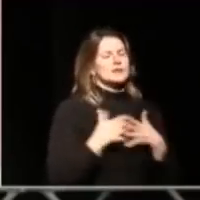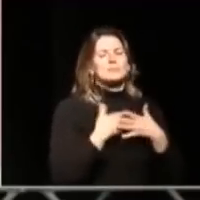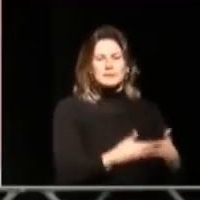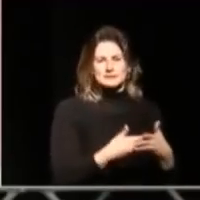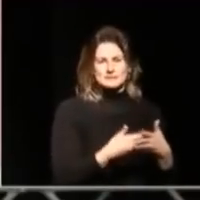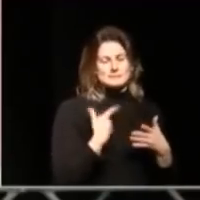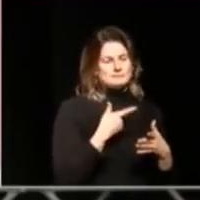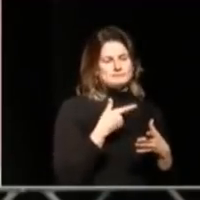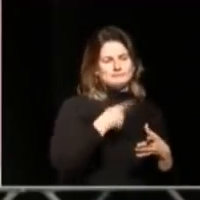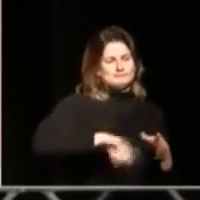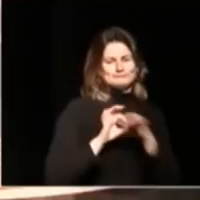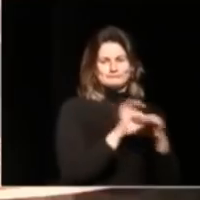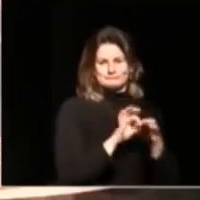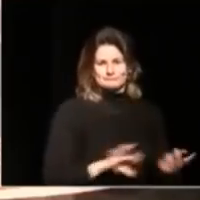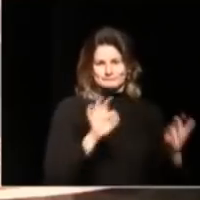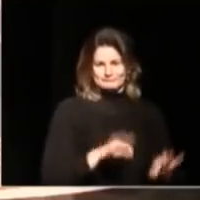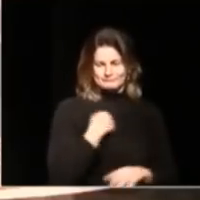elecciones comprando políticos.